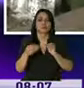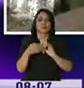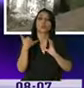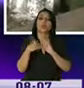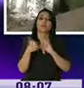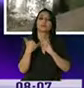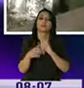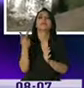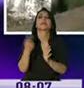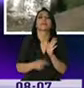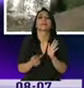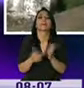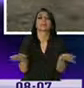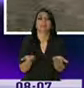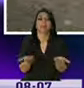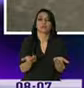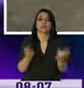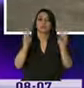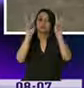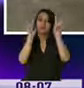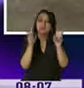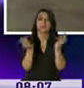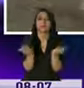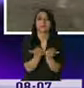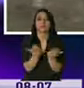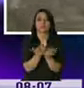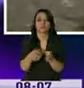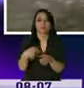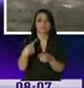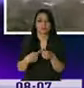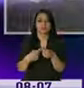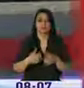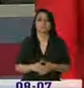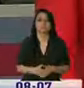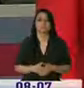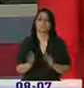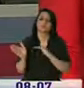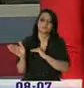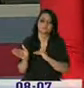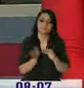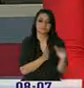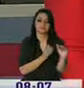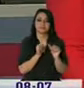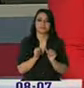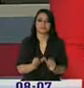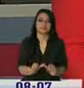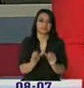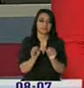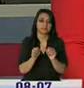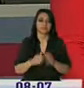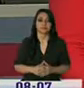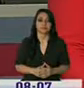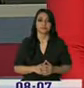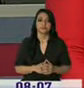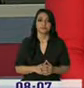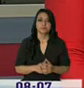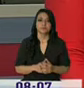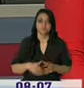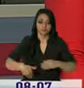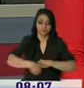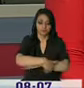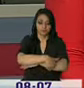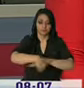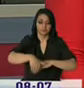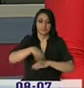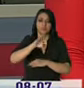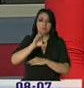lo que está ocurriendo con el tema de la basura en la capital. Ahora continuamos con más noticias y les contamos. Moradores de la calle Vasco de